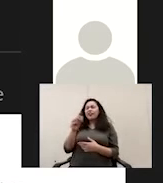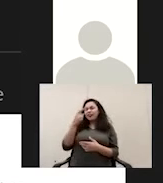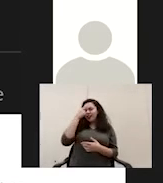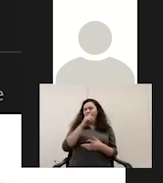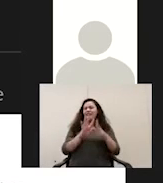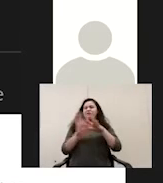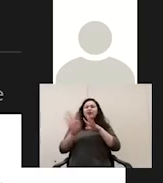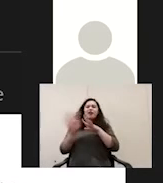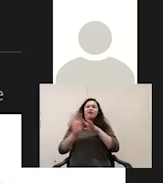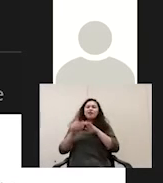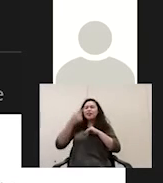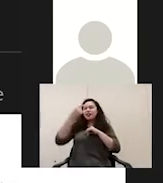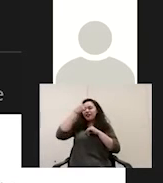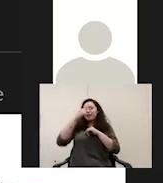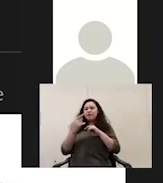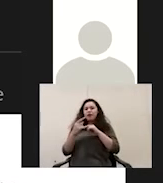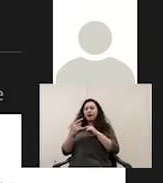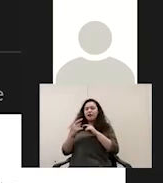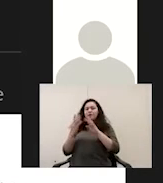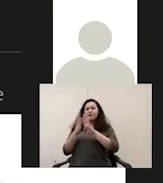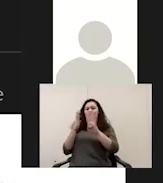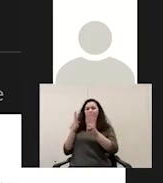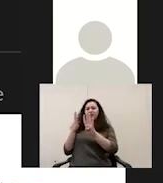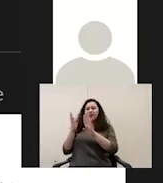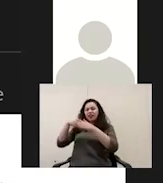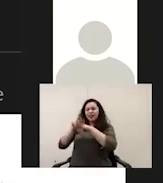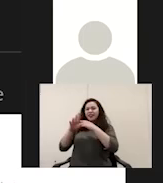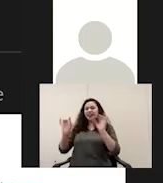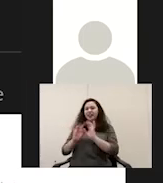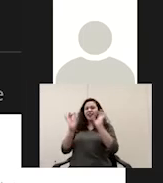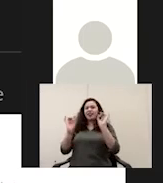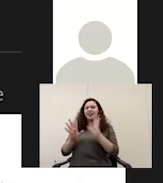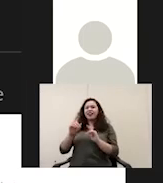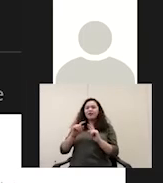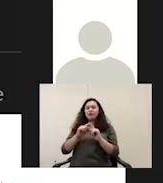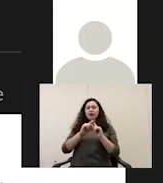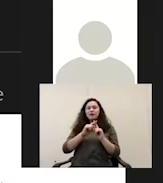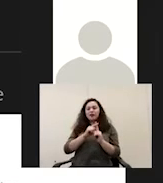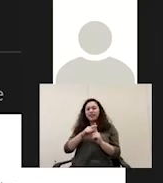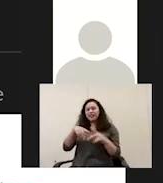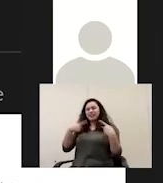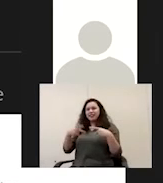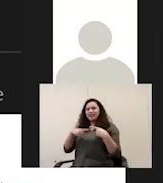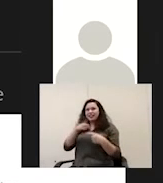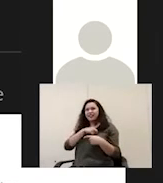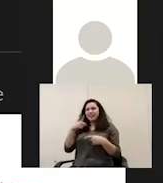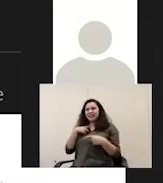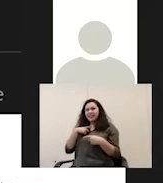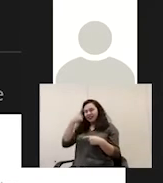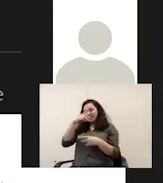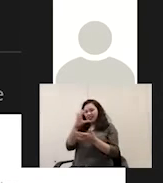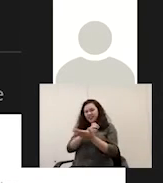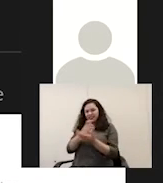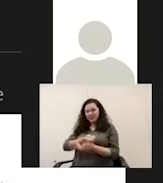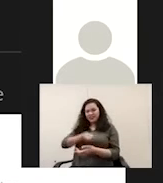filtro esté pendiente de todas las eventualidades que puedan ocurrir. Por eso esa persona tendrá que registrar la temperatura en